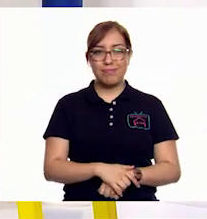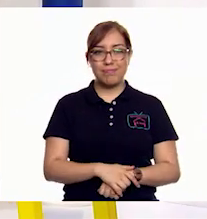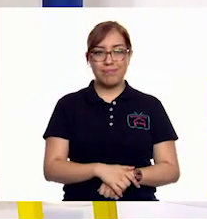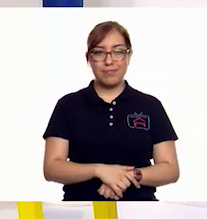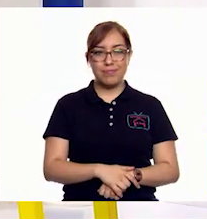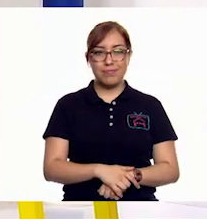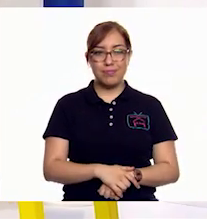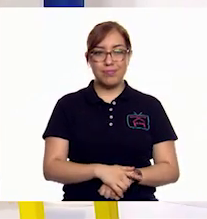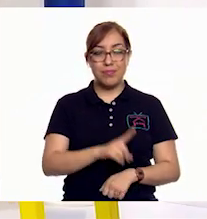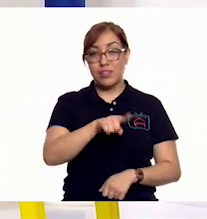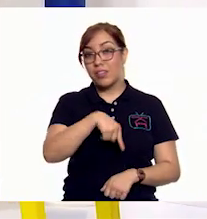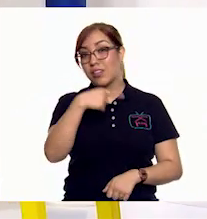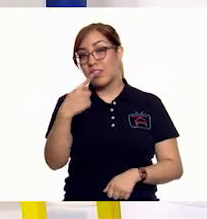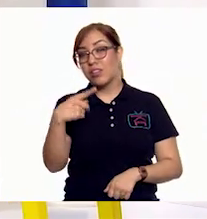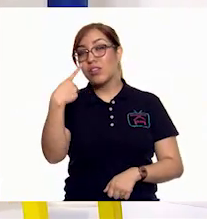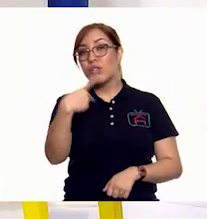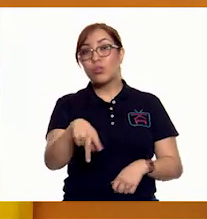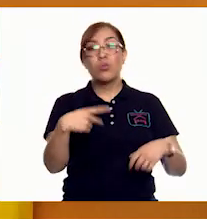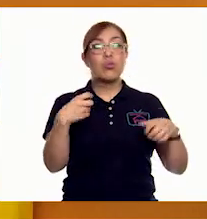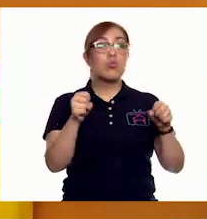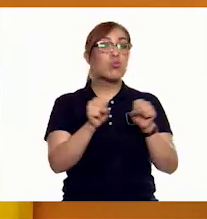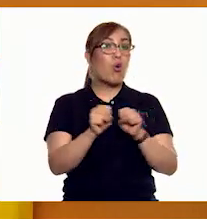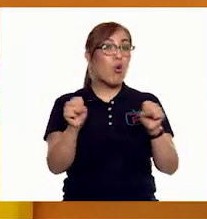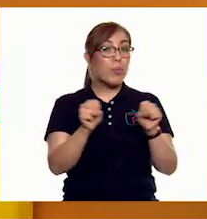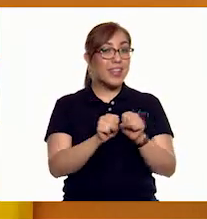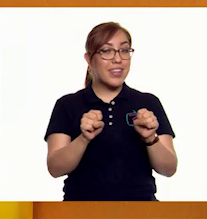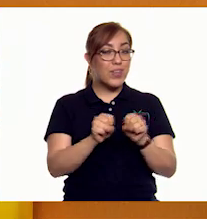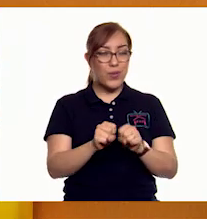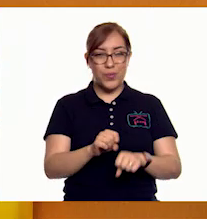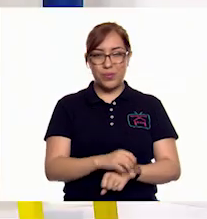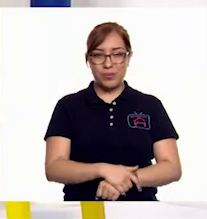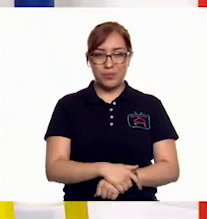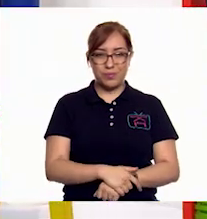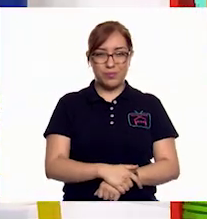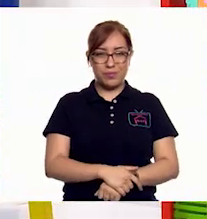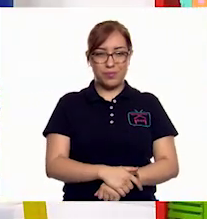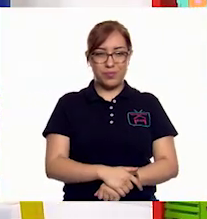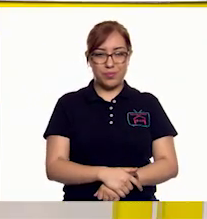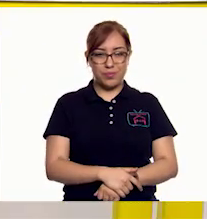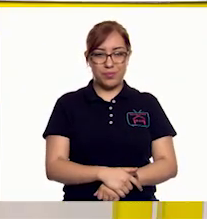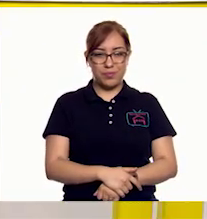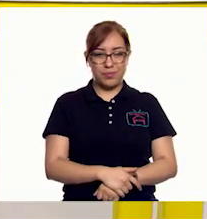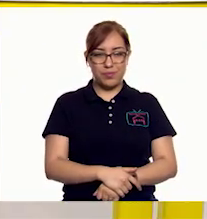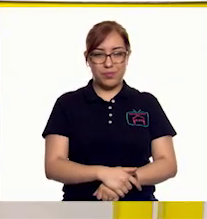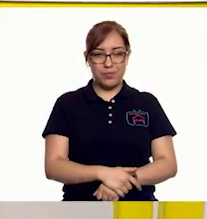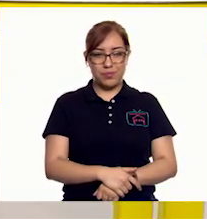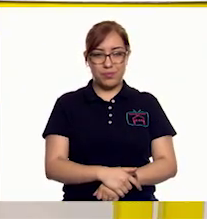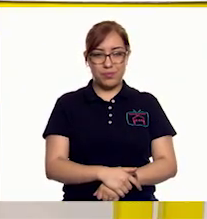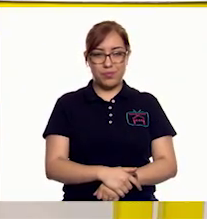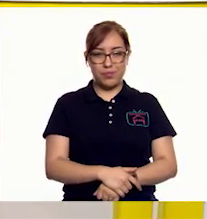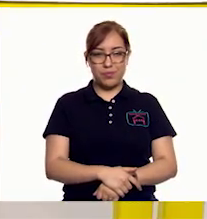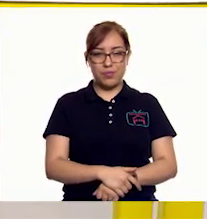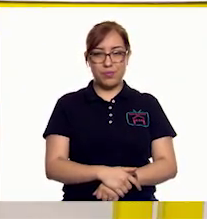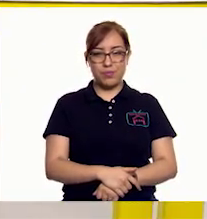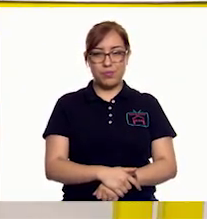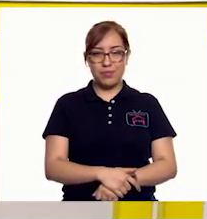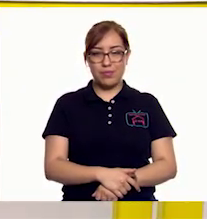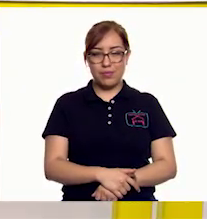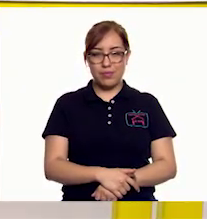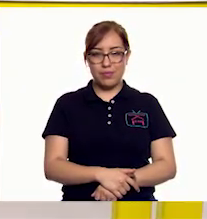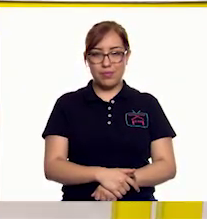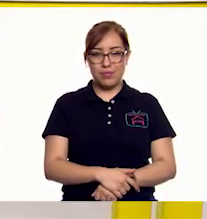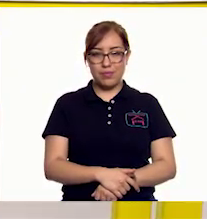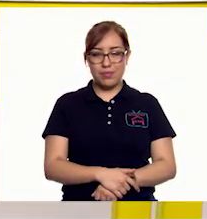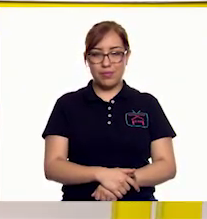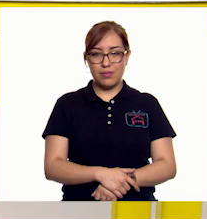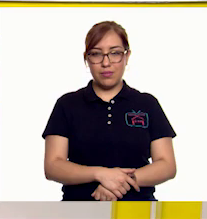¿Son tus? Mi sobrino. Es tu niño. Sobrino, muy bien. ¿Ah? Yo lo tengo. Yo no lo tengo, no lo